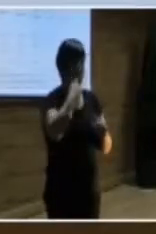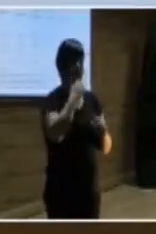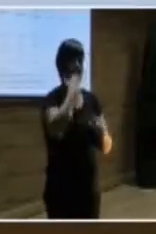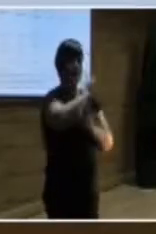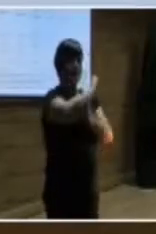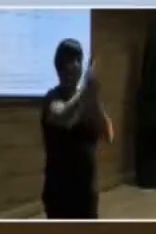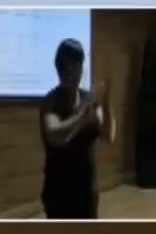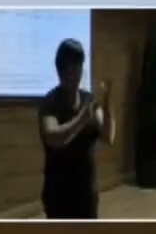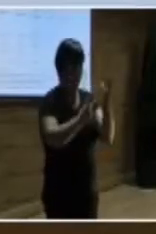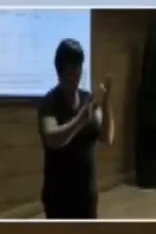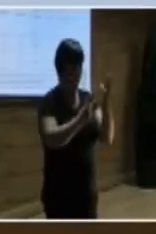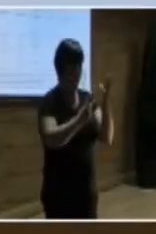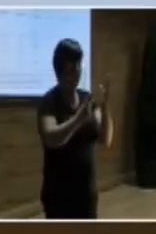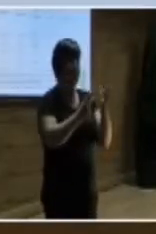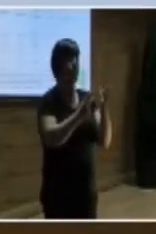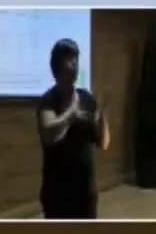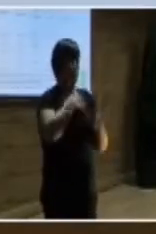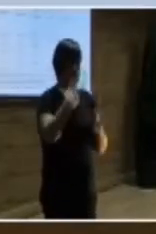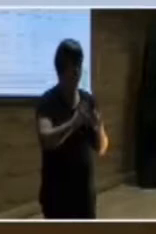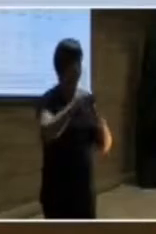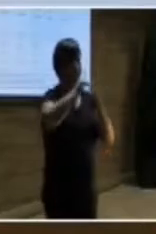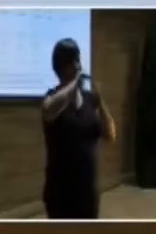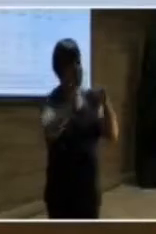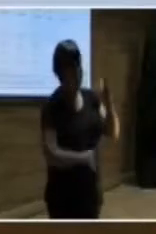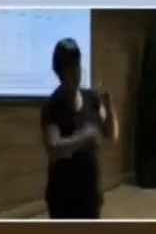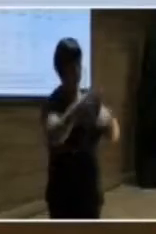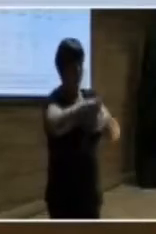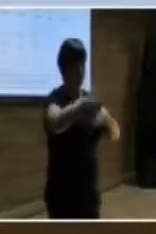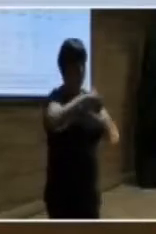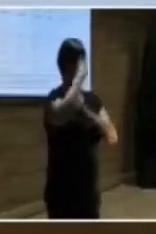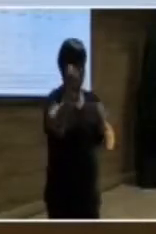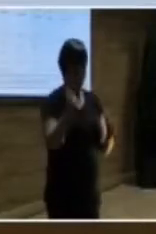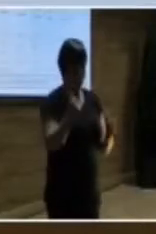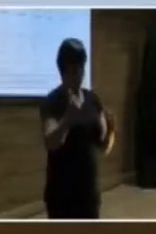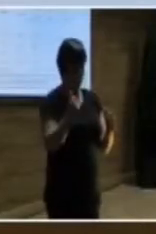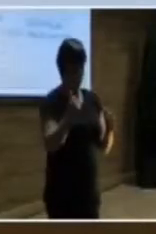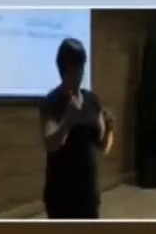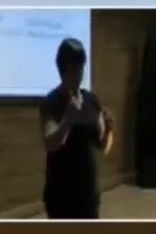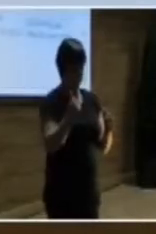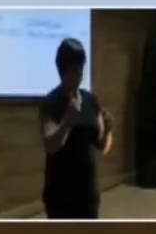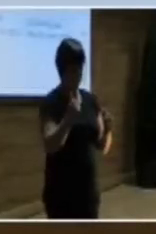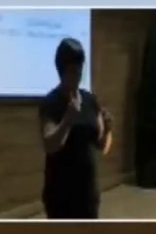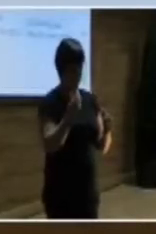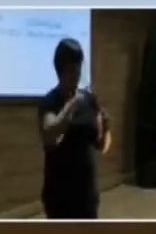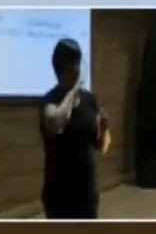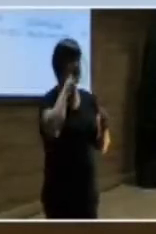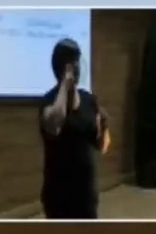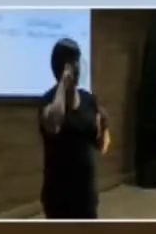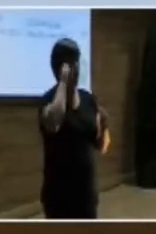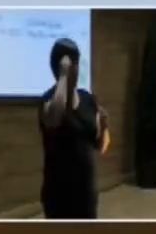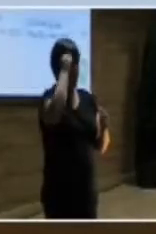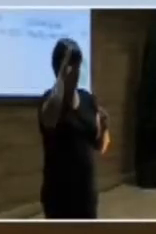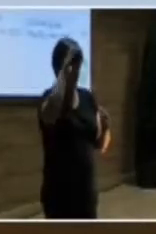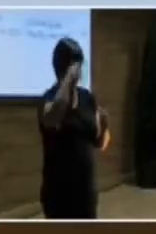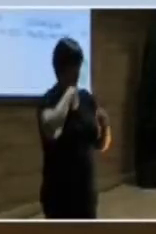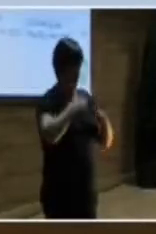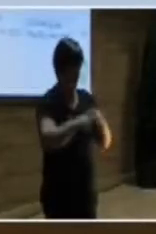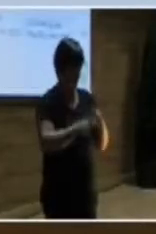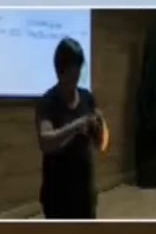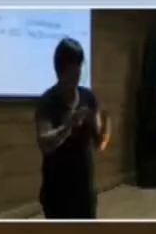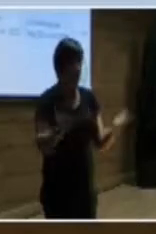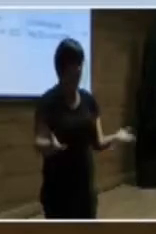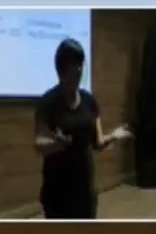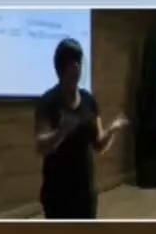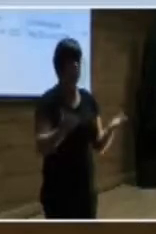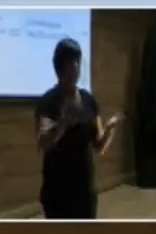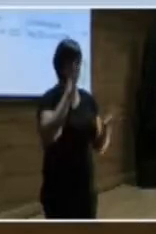se asocia a menos enfermedad de Alzheimer preclínica. Reserva cognitiva, como digo. Y ahora estamos siguiendo a esta cohorte para